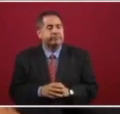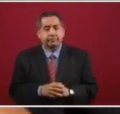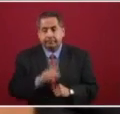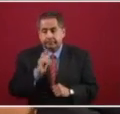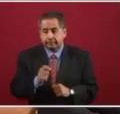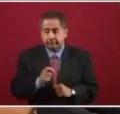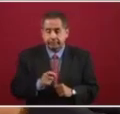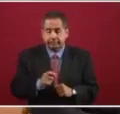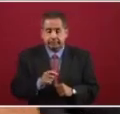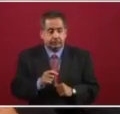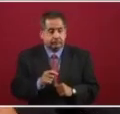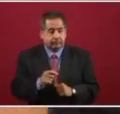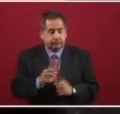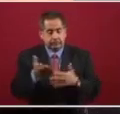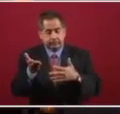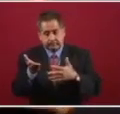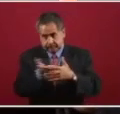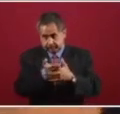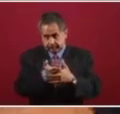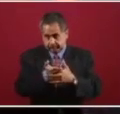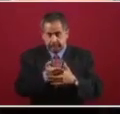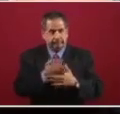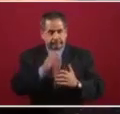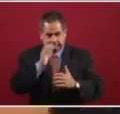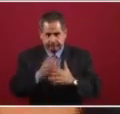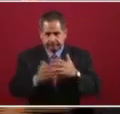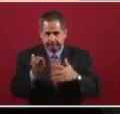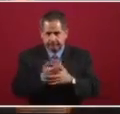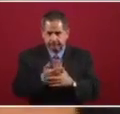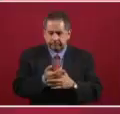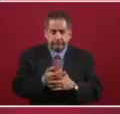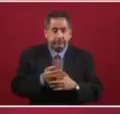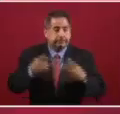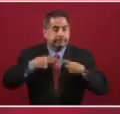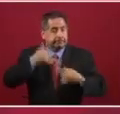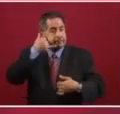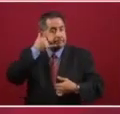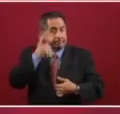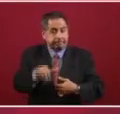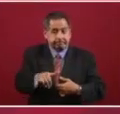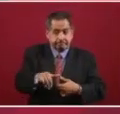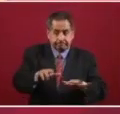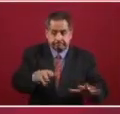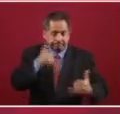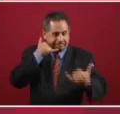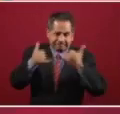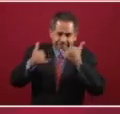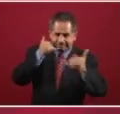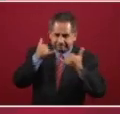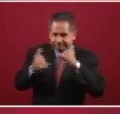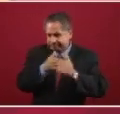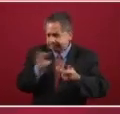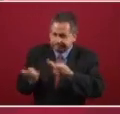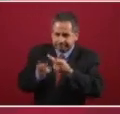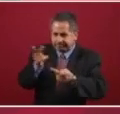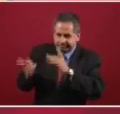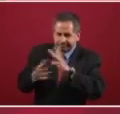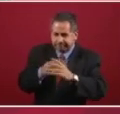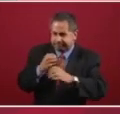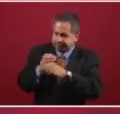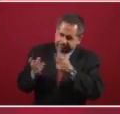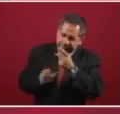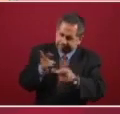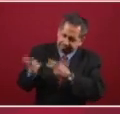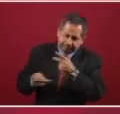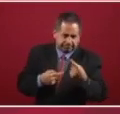Y termina la primera parte y dice, bueno, pues la gente hablando por teléfono y preguntando cosas, ¿no?